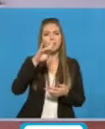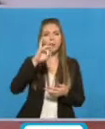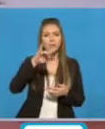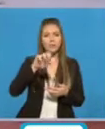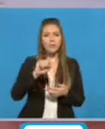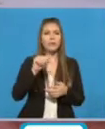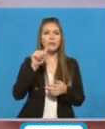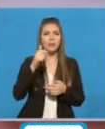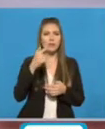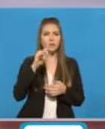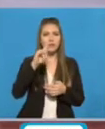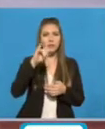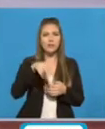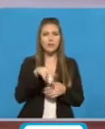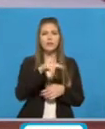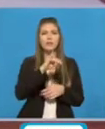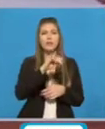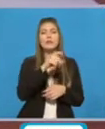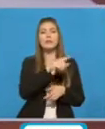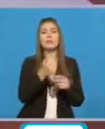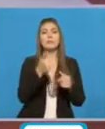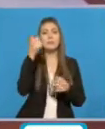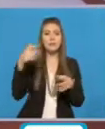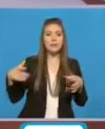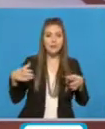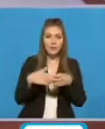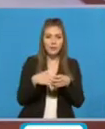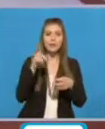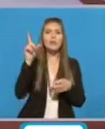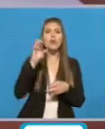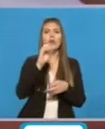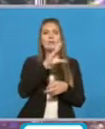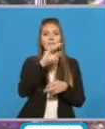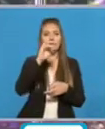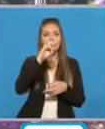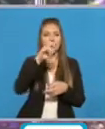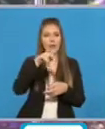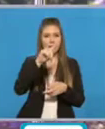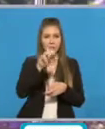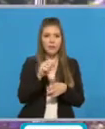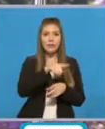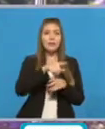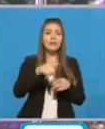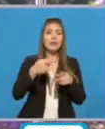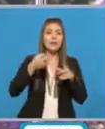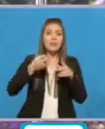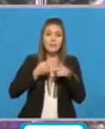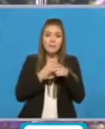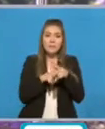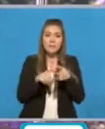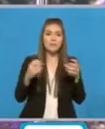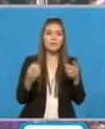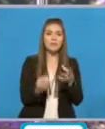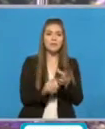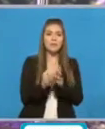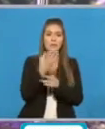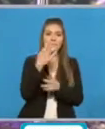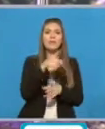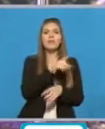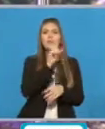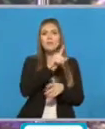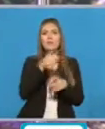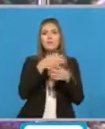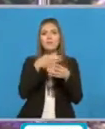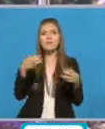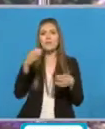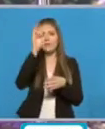de vida consagrada que hay en Occidente. Entonces es el origen de todas las reglas de las órdenes religiosas, sobre